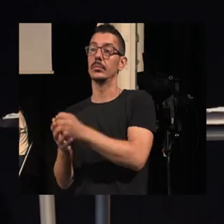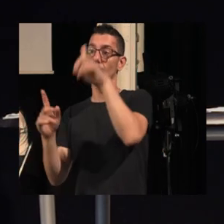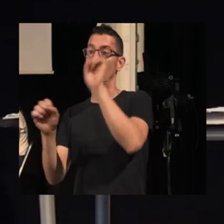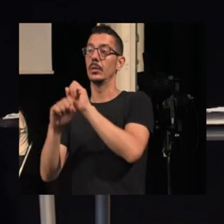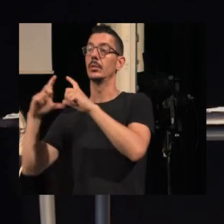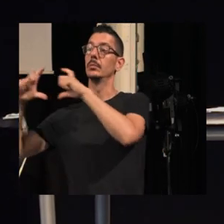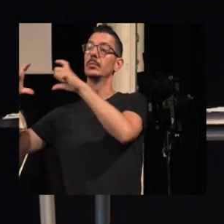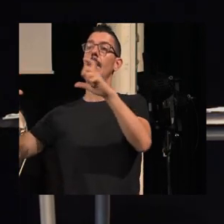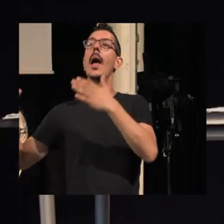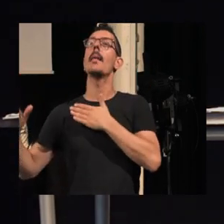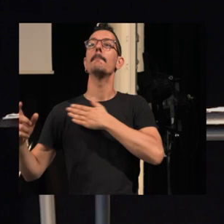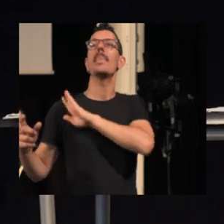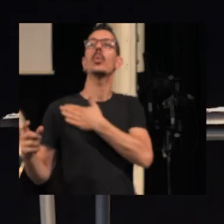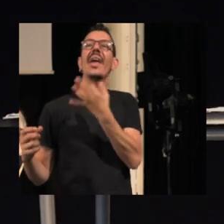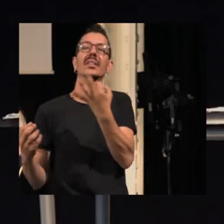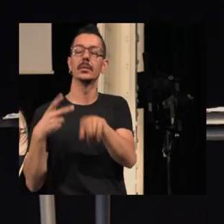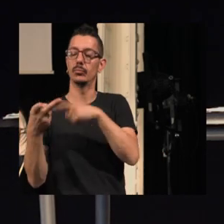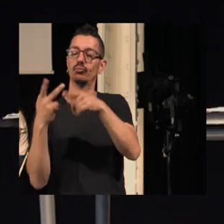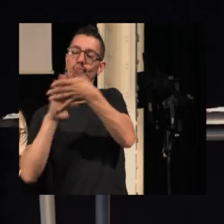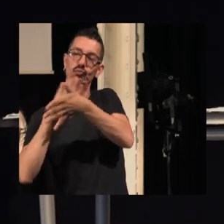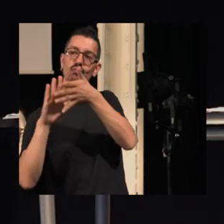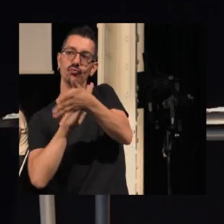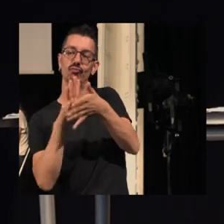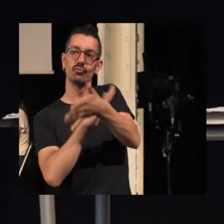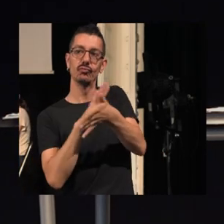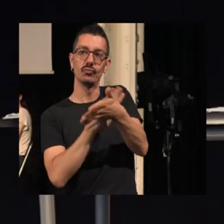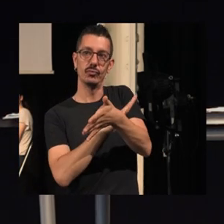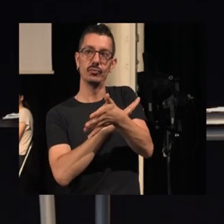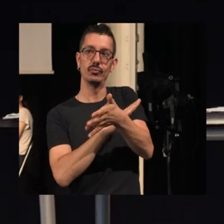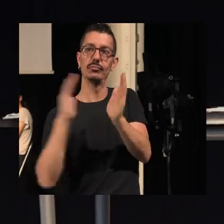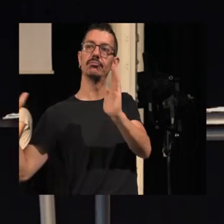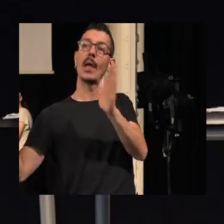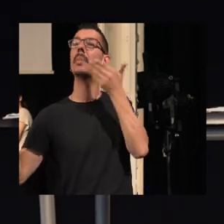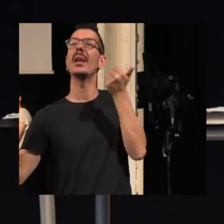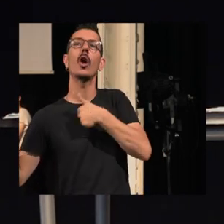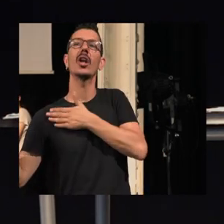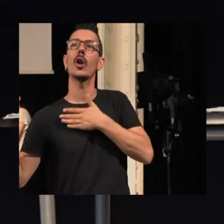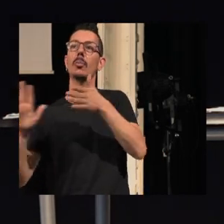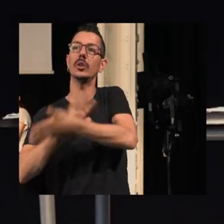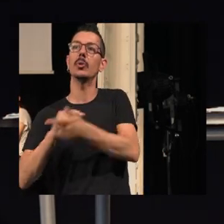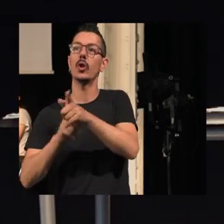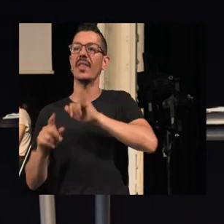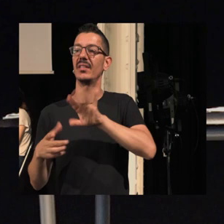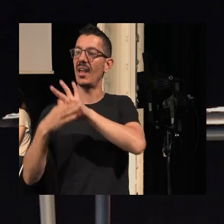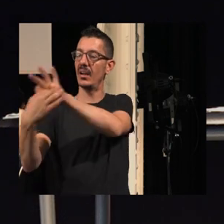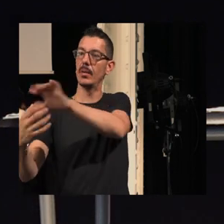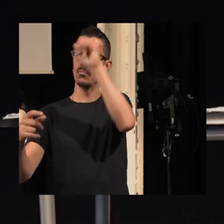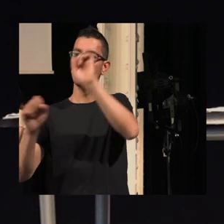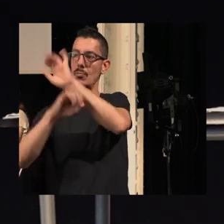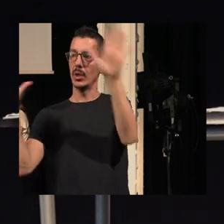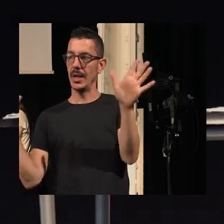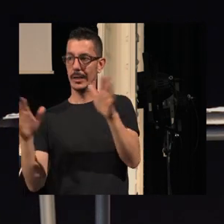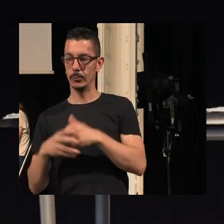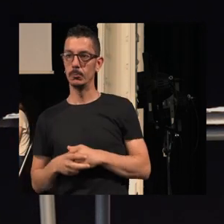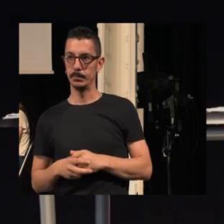hay de lo mío y que es de lo mío mayoritario. Es decir, cómo puedo mantener ciertos privilegios, ciertos sectores,